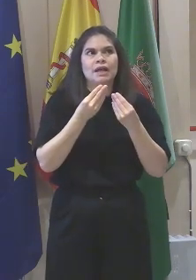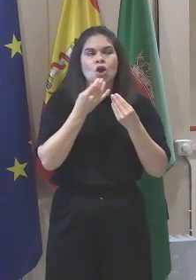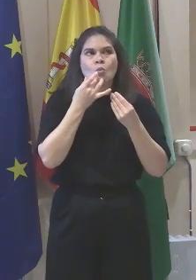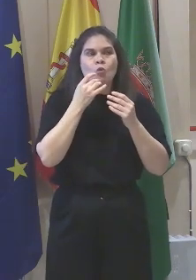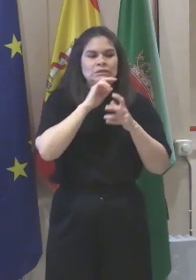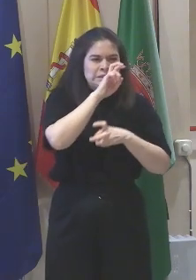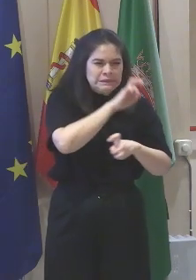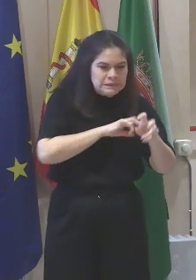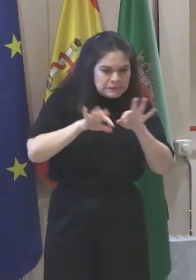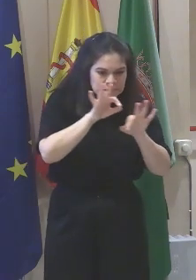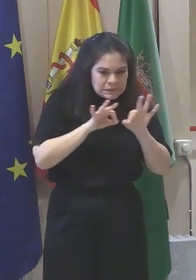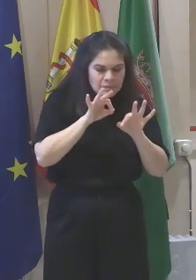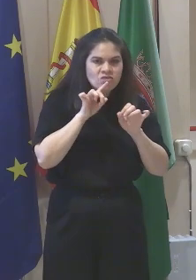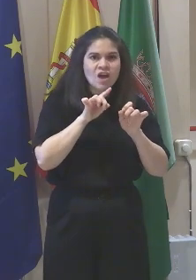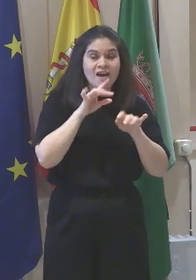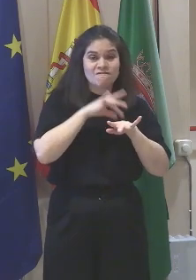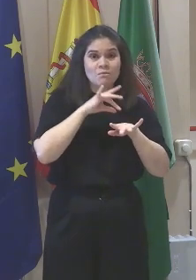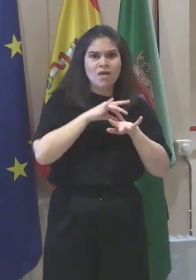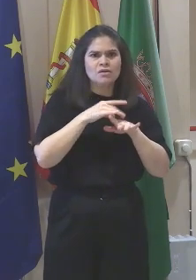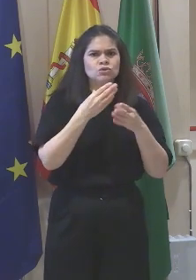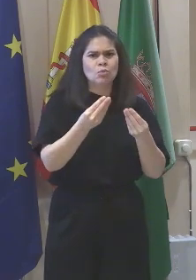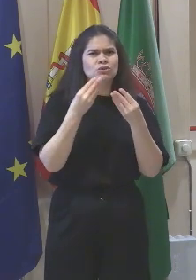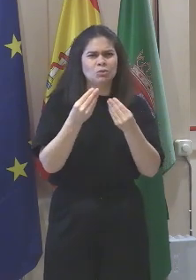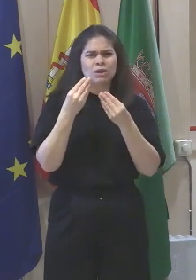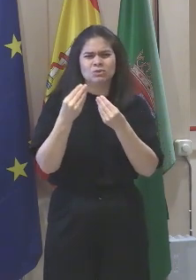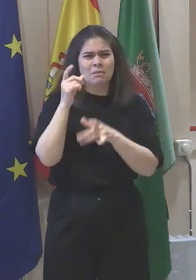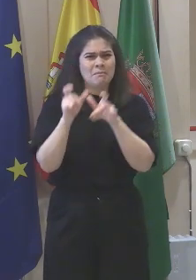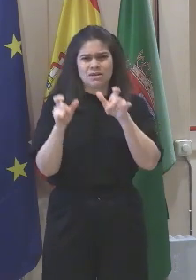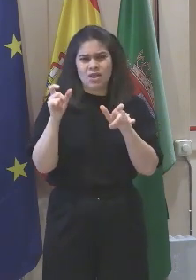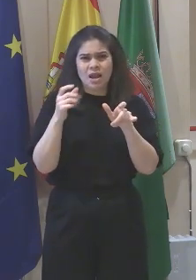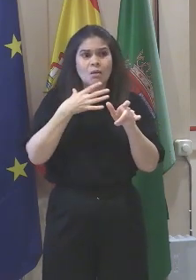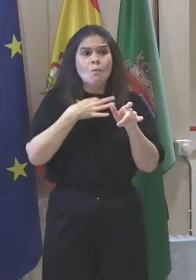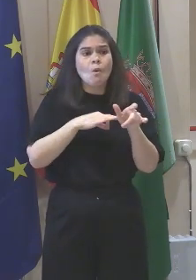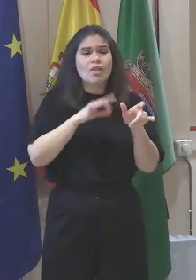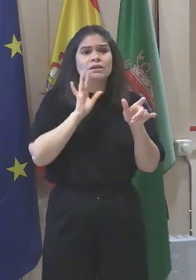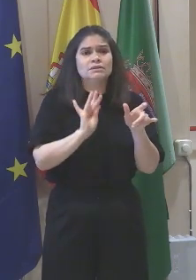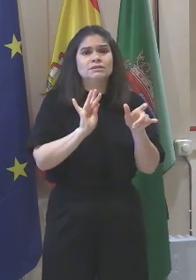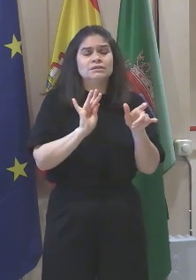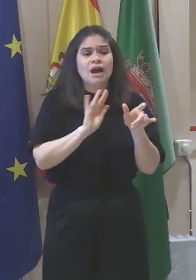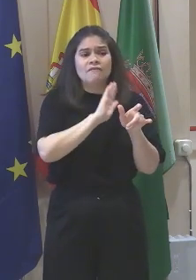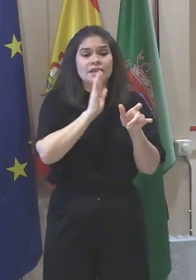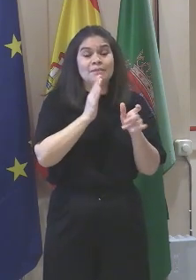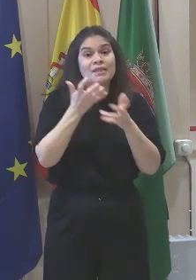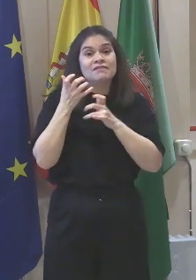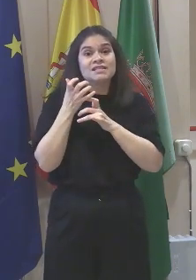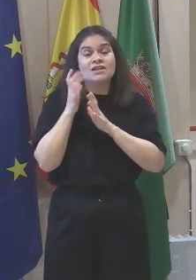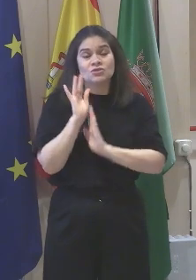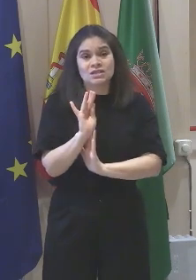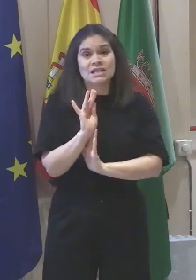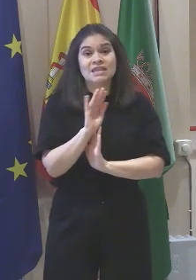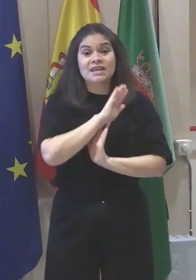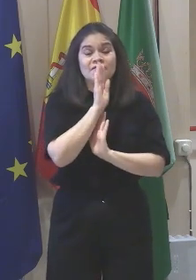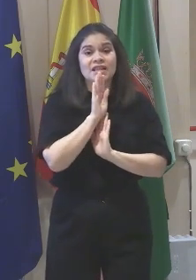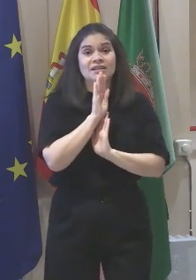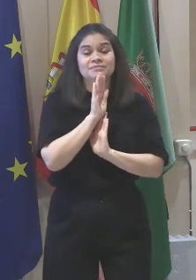screening universal de esta enfermedad, son muchas personas las que potencialmente se podrían acabar beneficiando. Si al final desarrolla